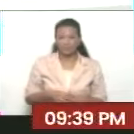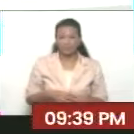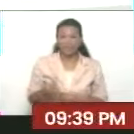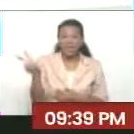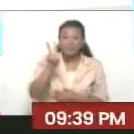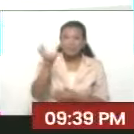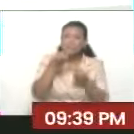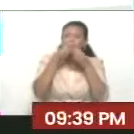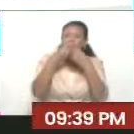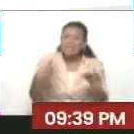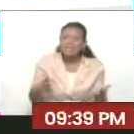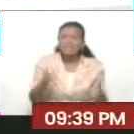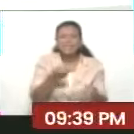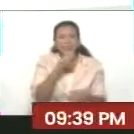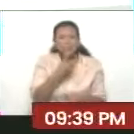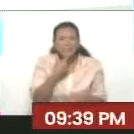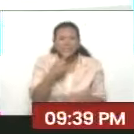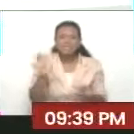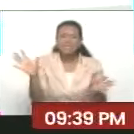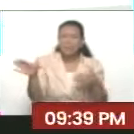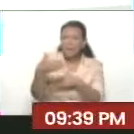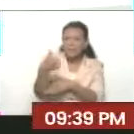Una belleza, vale.